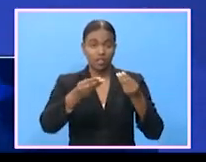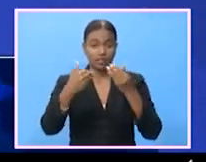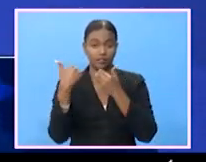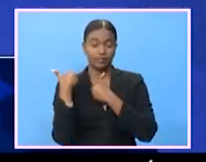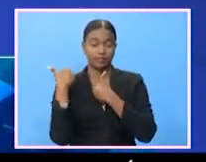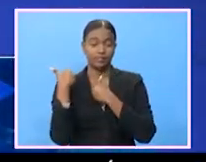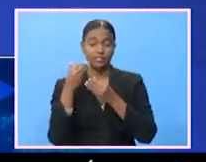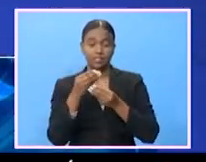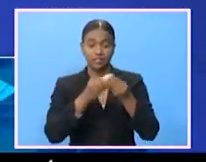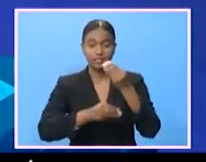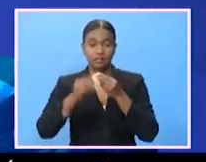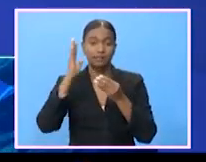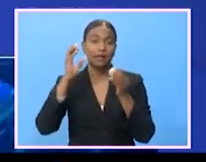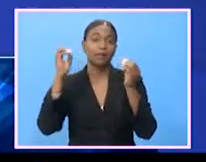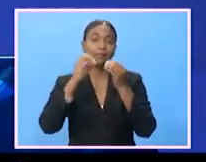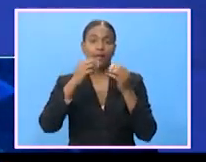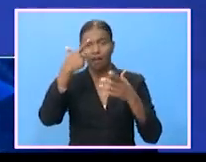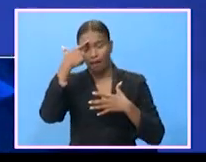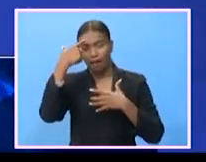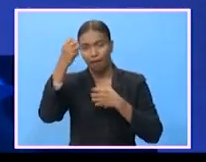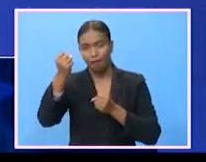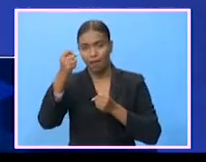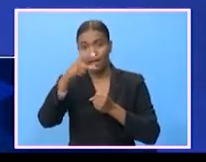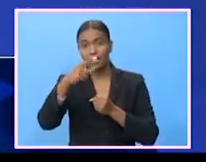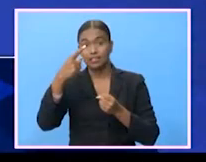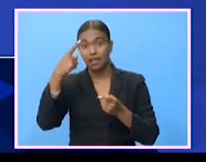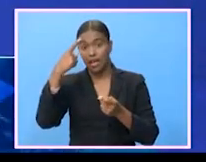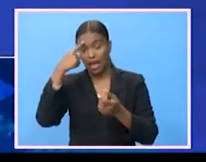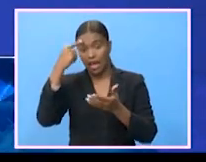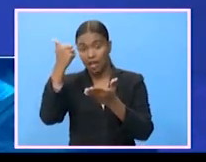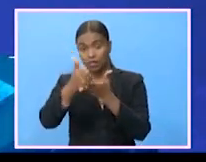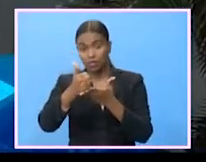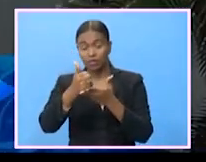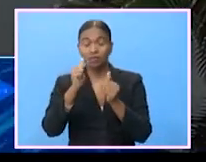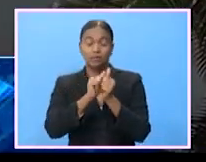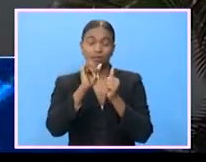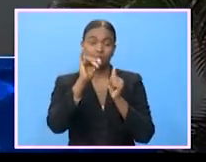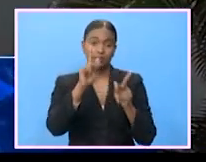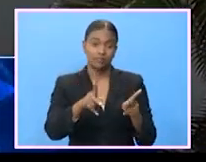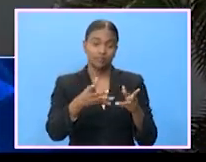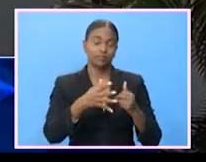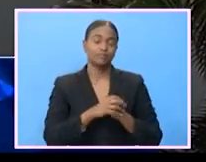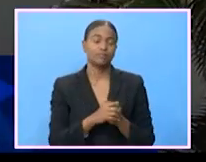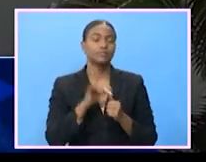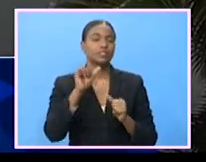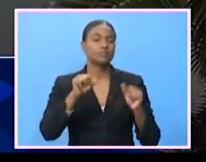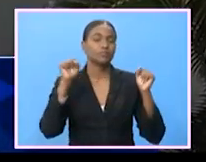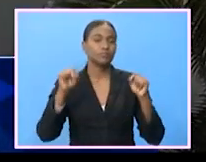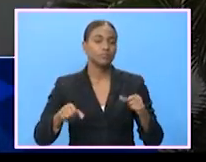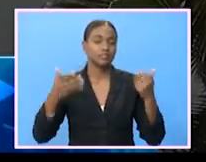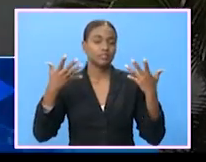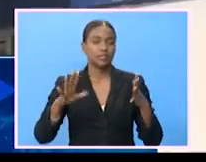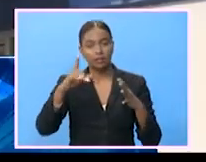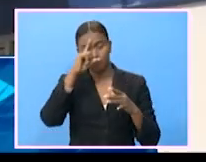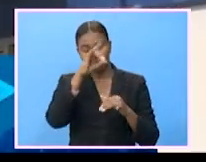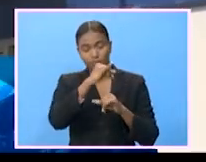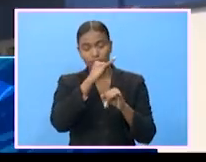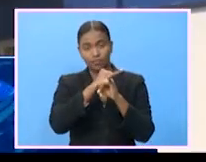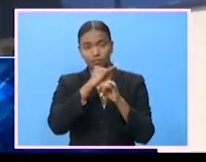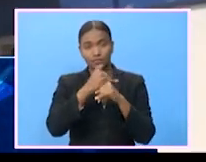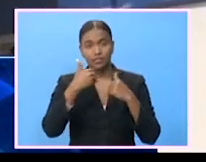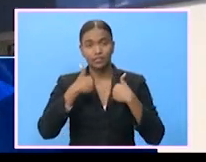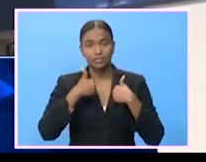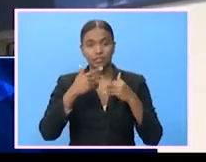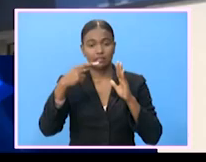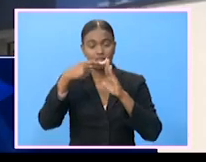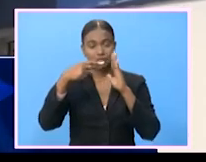consumidor pues va a ser mucho más confiable. Es un impacto directo al consumidor. Esto será posible ya que esta institución cuenta con